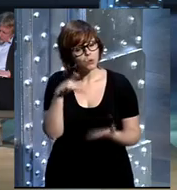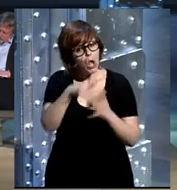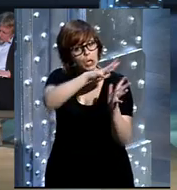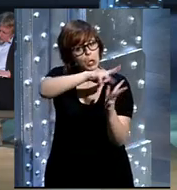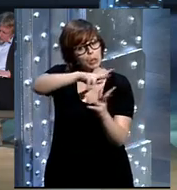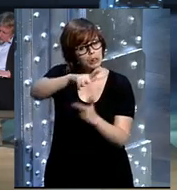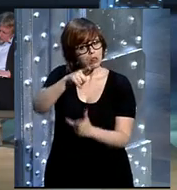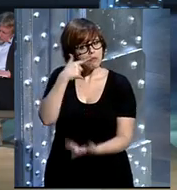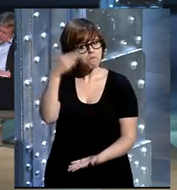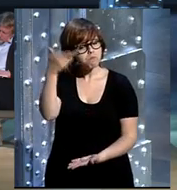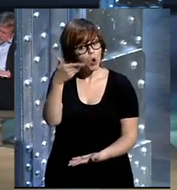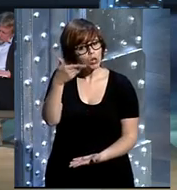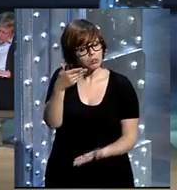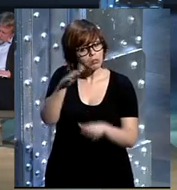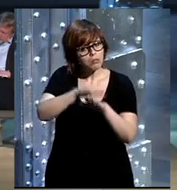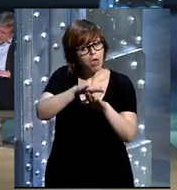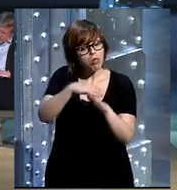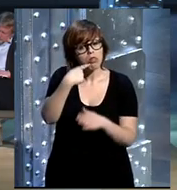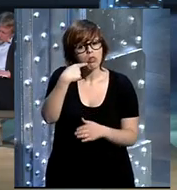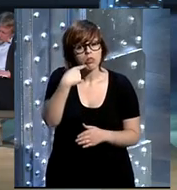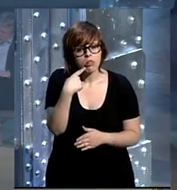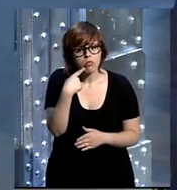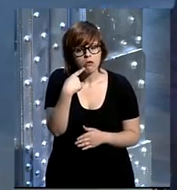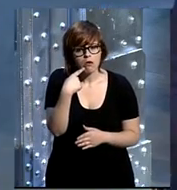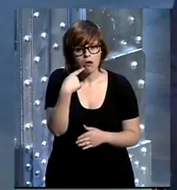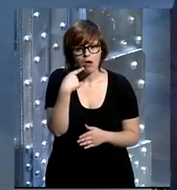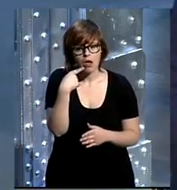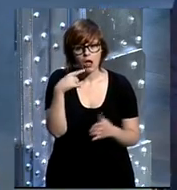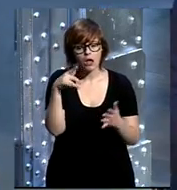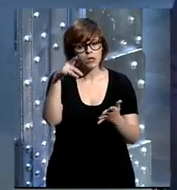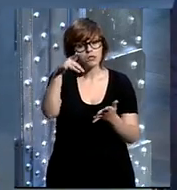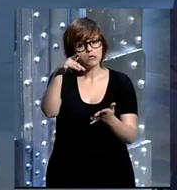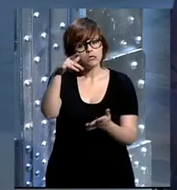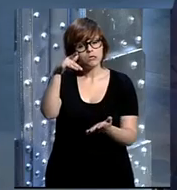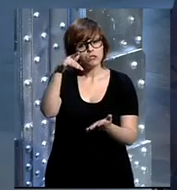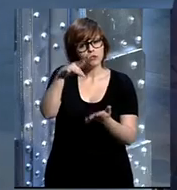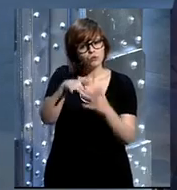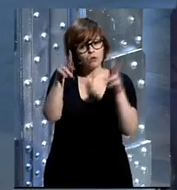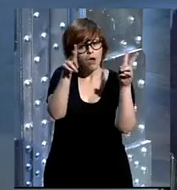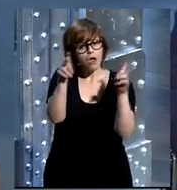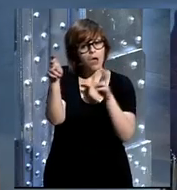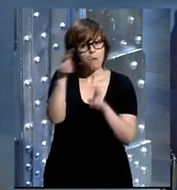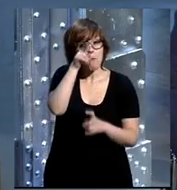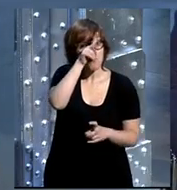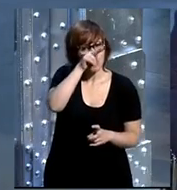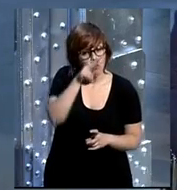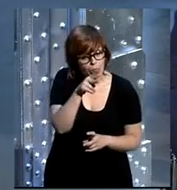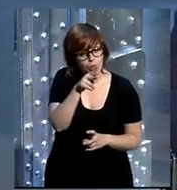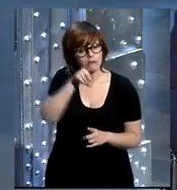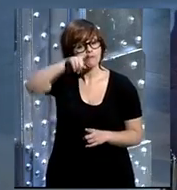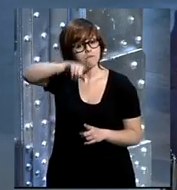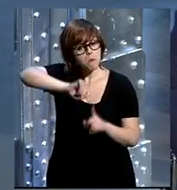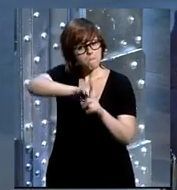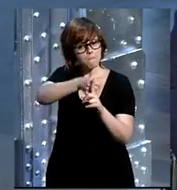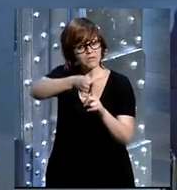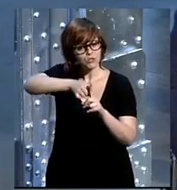noticia de portada, comentaba la preocupación y la presión, por otro